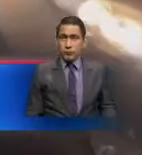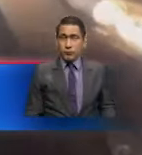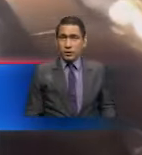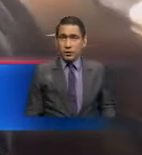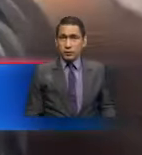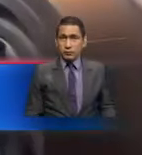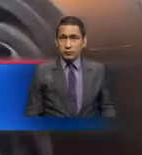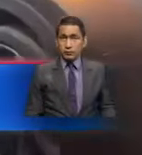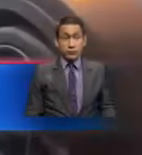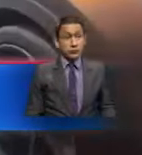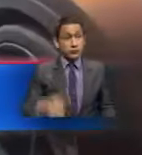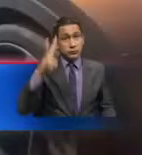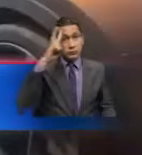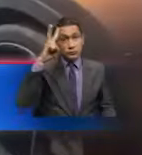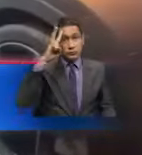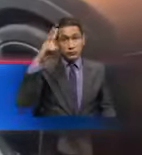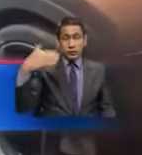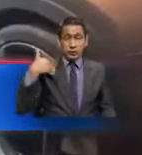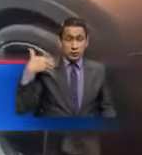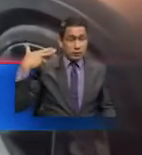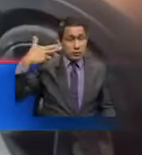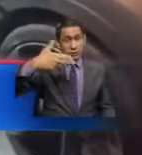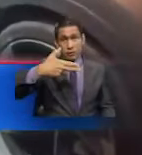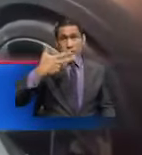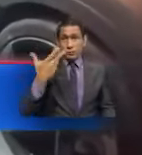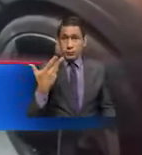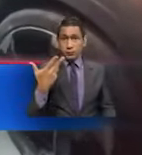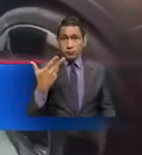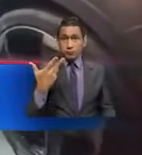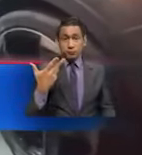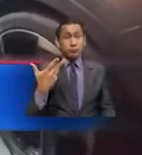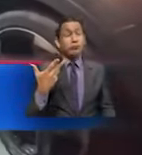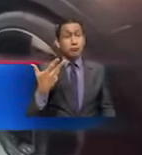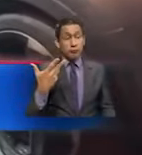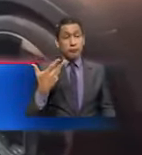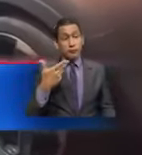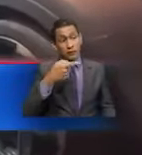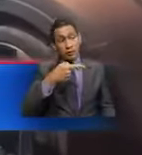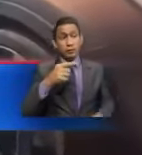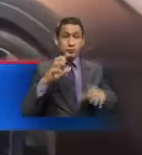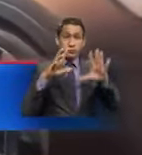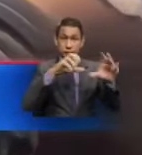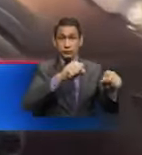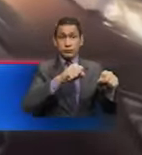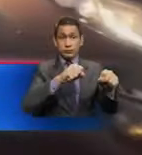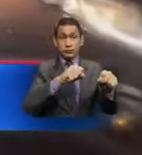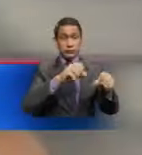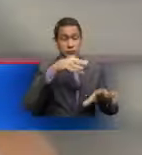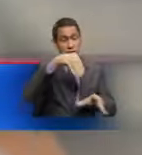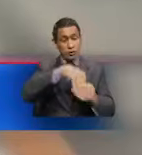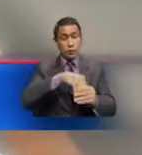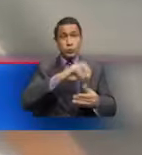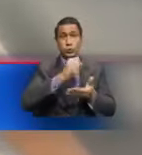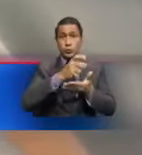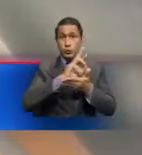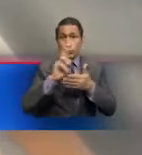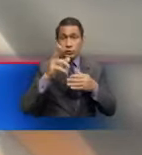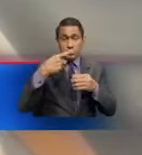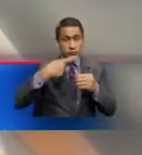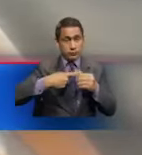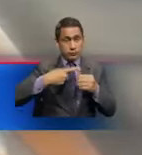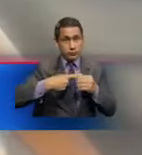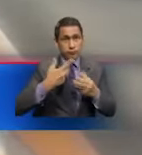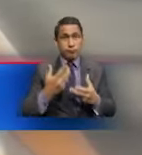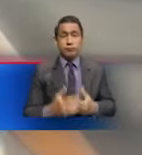Estaban armados y se presume que iban a cometer un delito. Antes de que consigan su objetivo, fueron detenidos en el sector de la Biloxi, en el sur de Quito. Se procedió a realizar